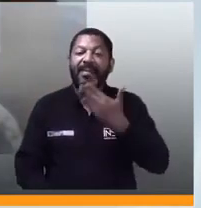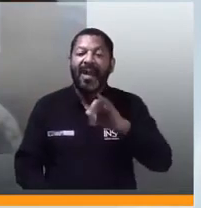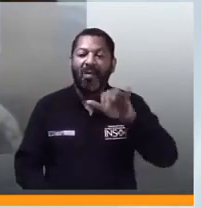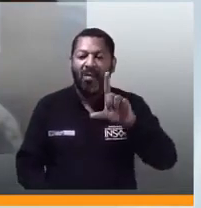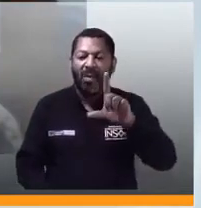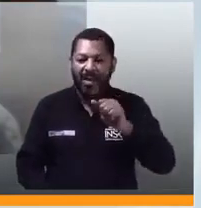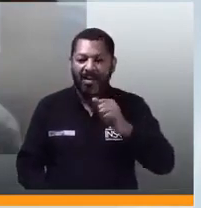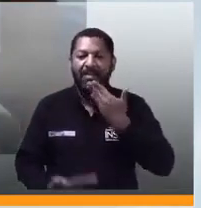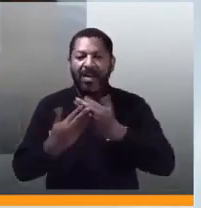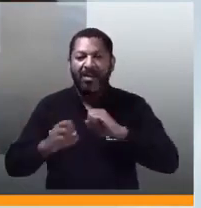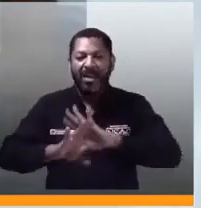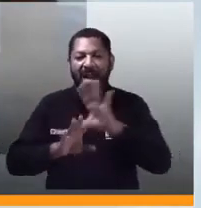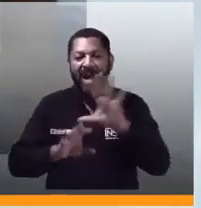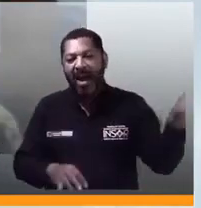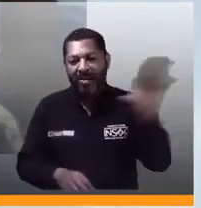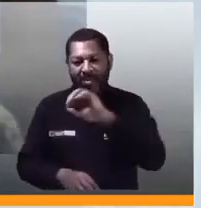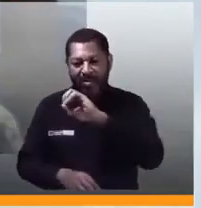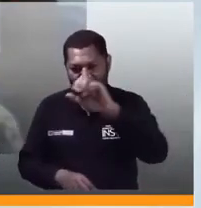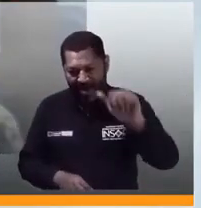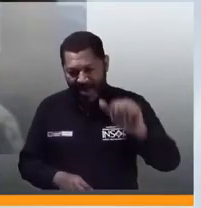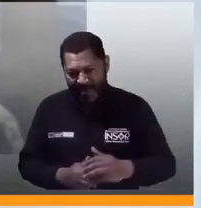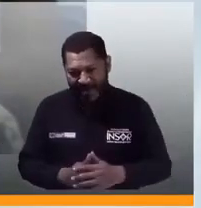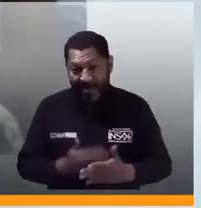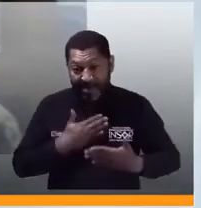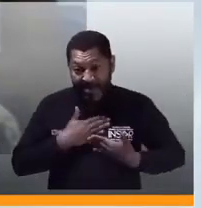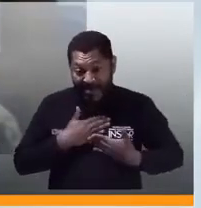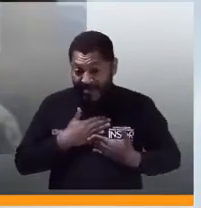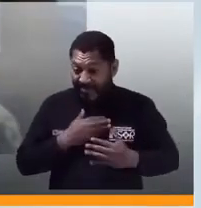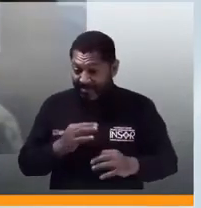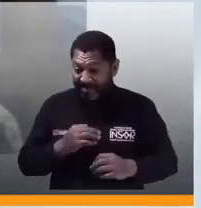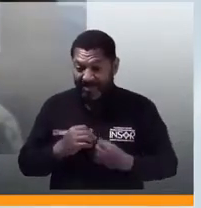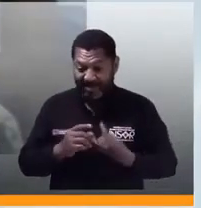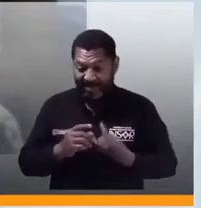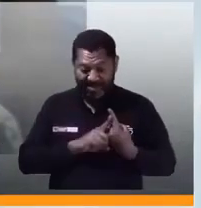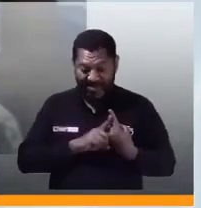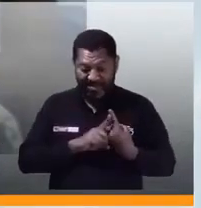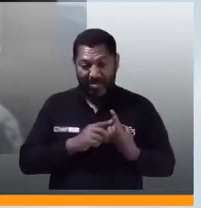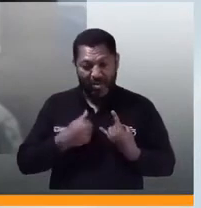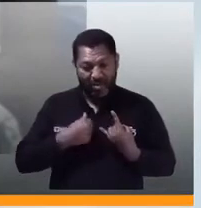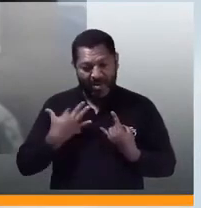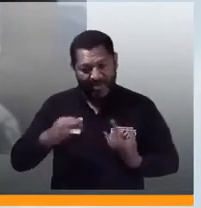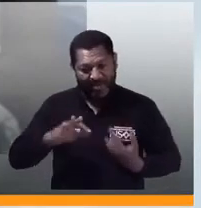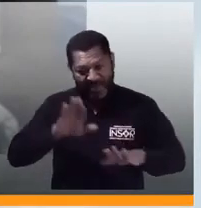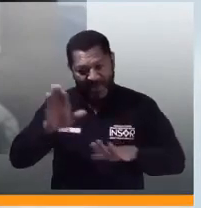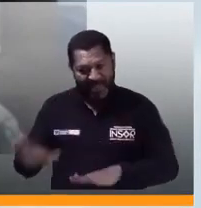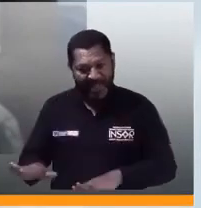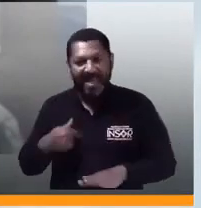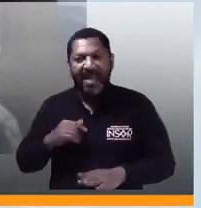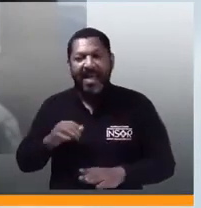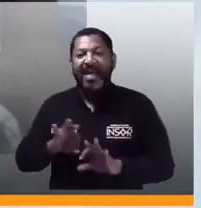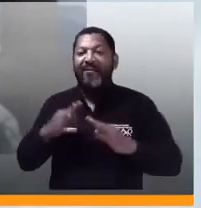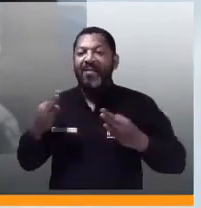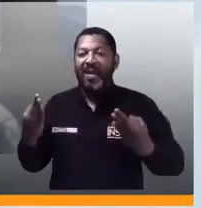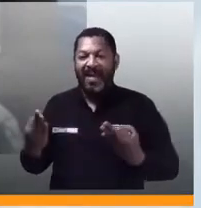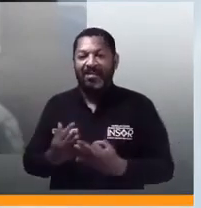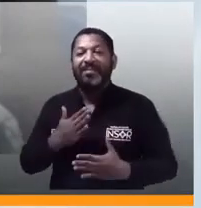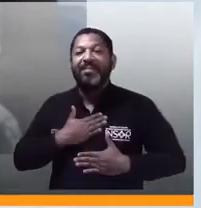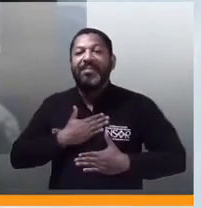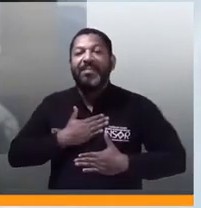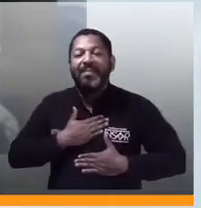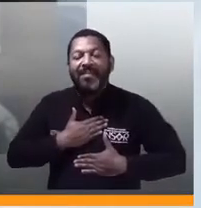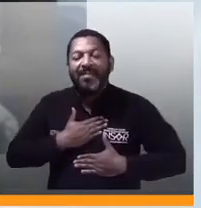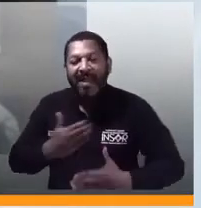para todas y todos. Para mí es un honor representar a Uniminuto, quien la considero como mi familia. Un especial saludo a la